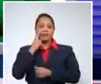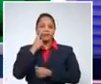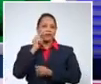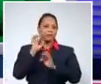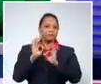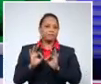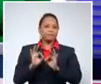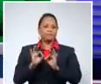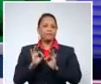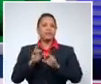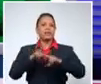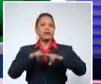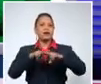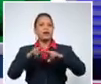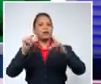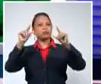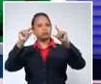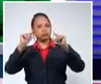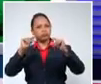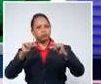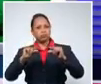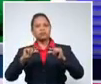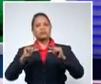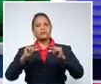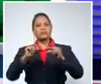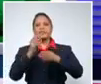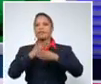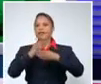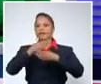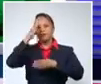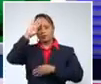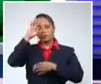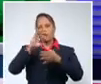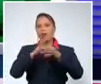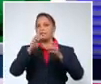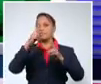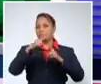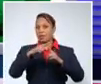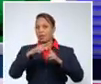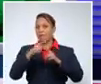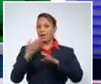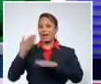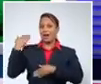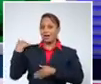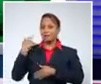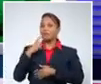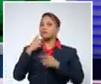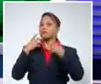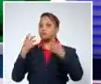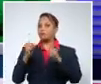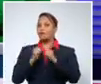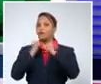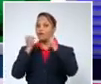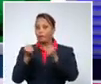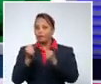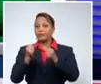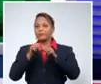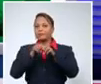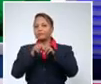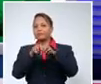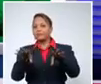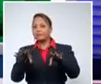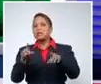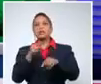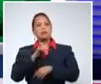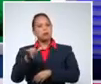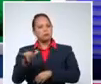La Habana va disminuyendo, Santiago y Guantánamo, que fueron focos importantes de transmisión, también ha ido